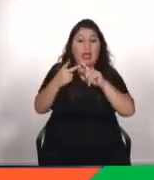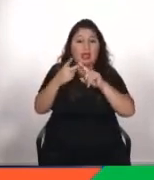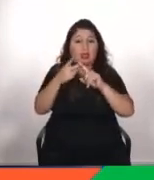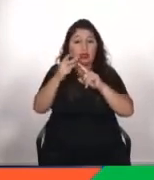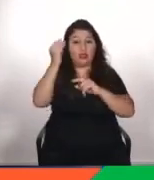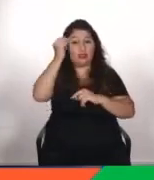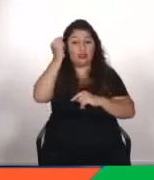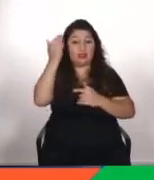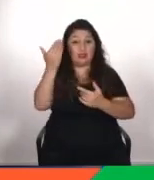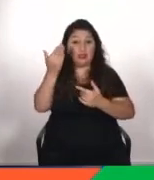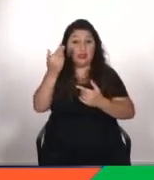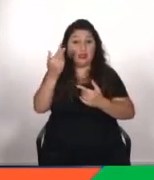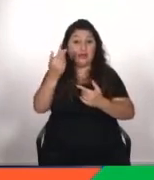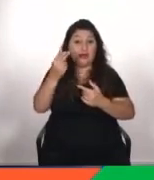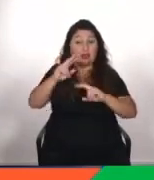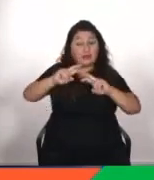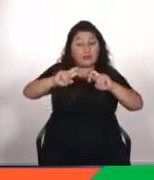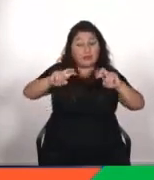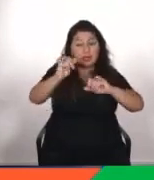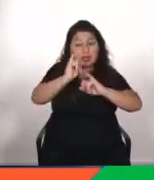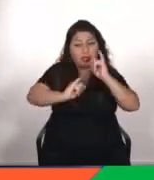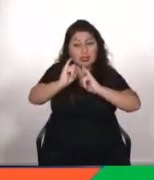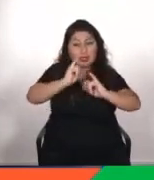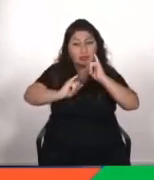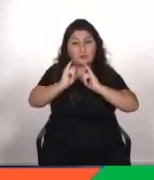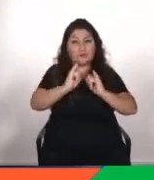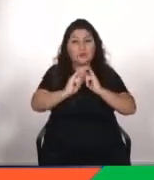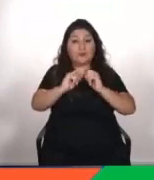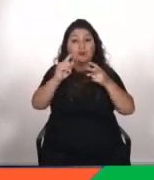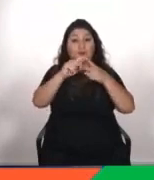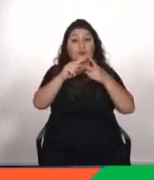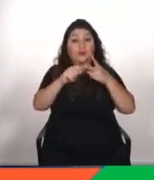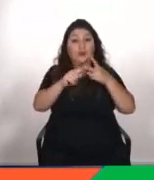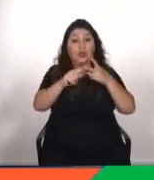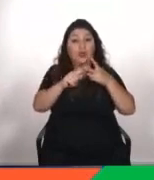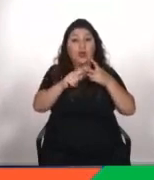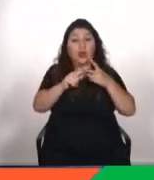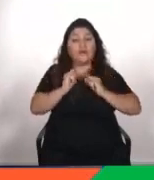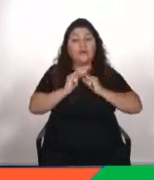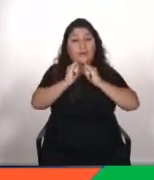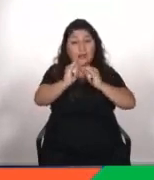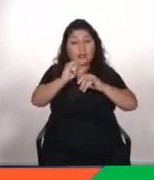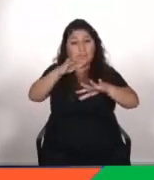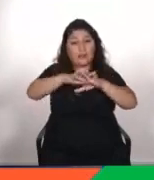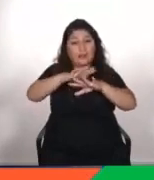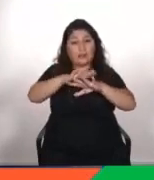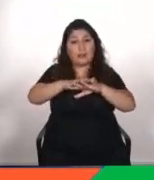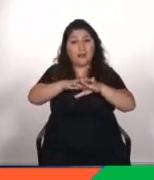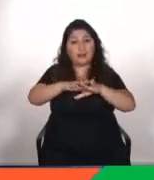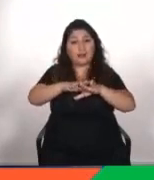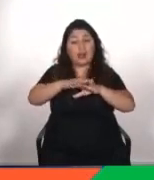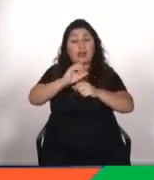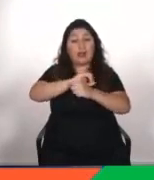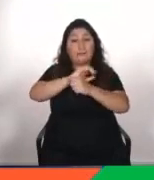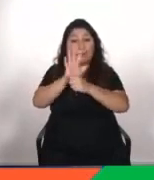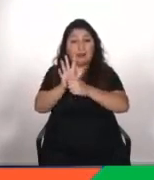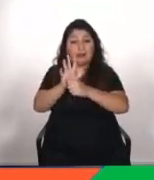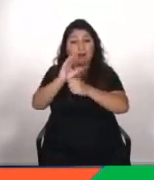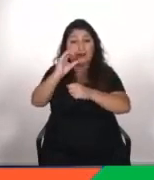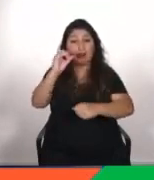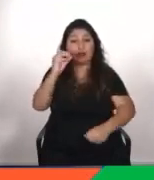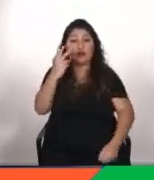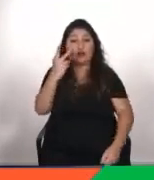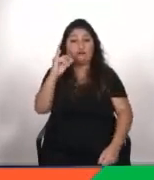animo a buscar en internet información sobre ella, dos recopilaciones de recursos matemáticos sobre la pandemia COVID-19.